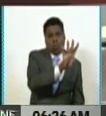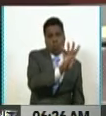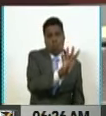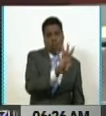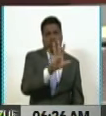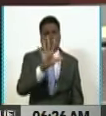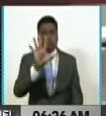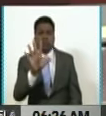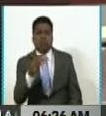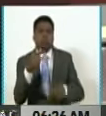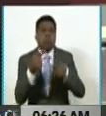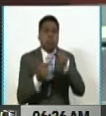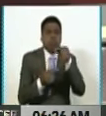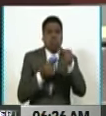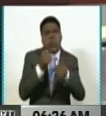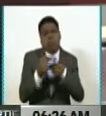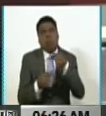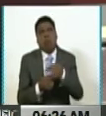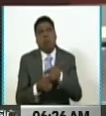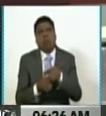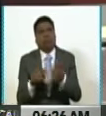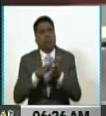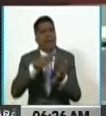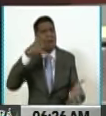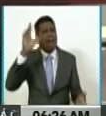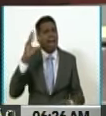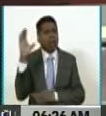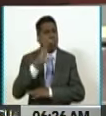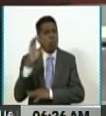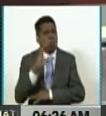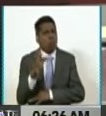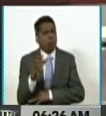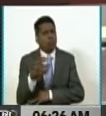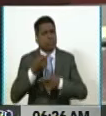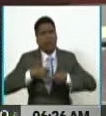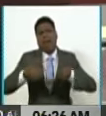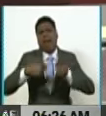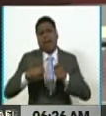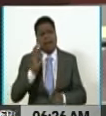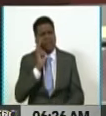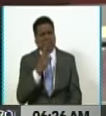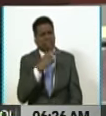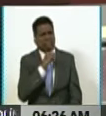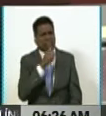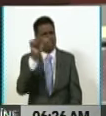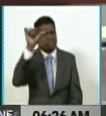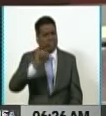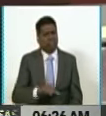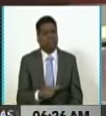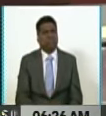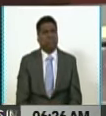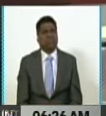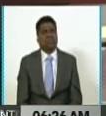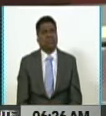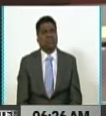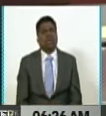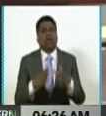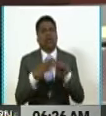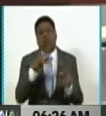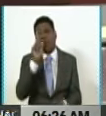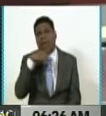progresiva y realmente a unos costos muy elevados, y cuando se regalan hay que ver las condiciones deplorables de esa vivienda y con las